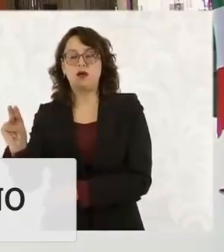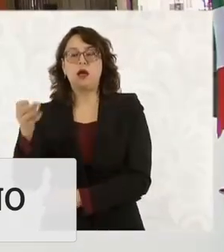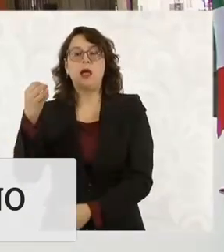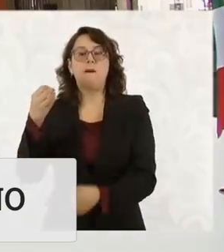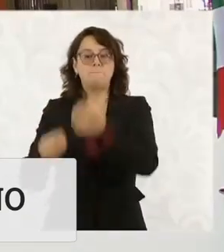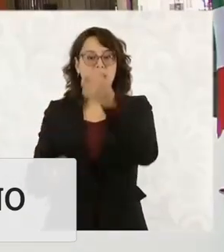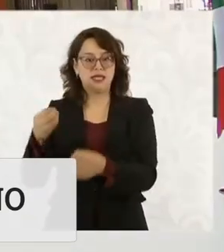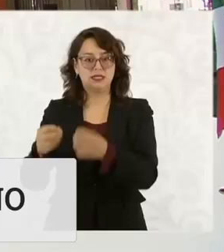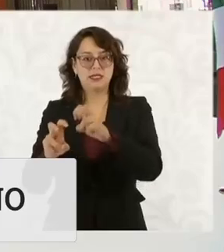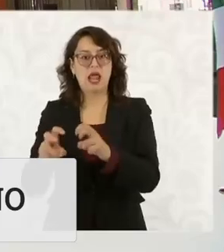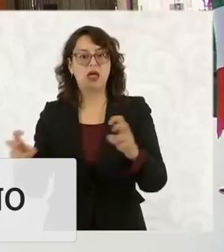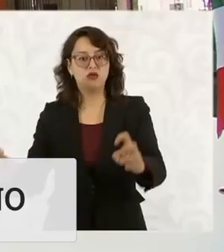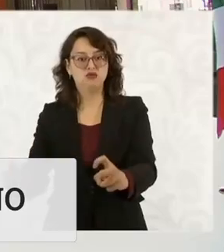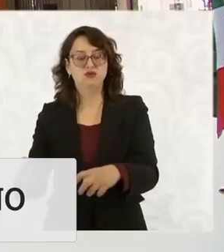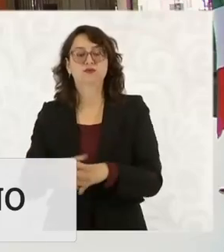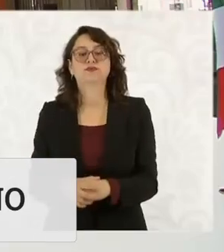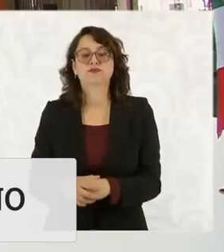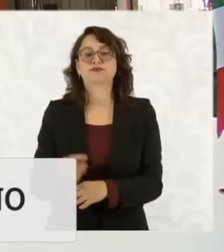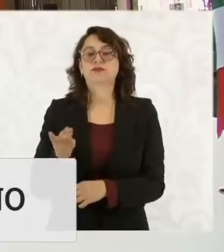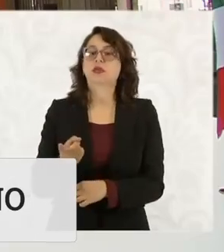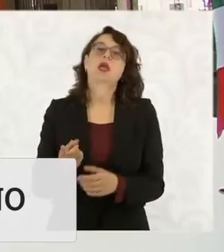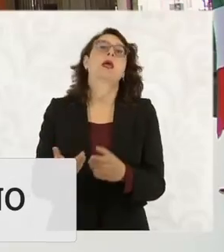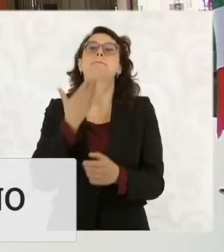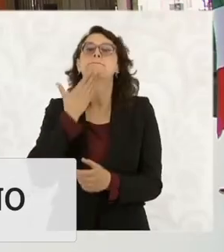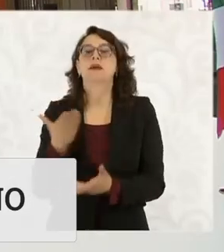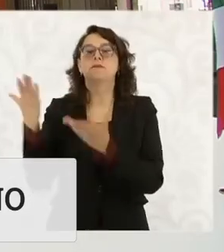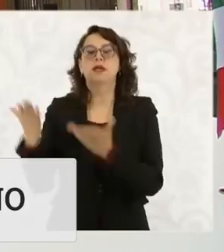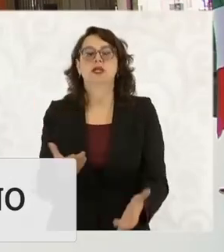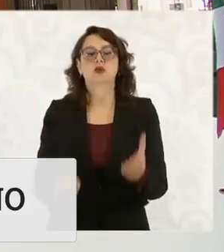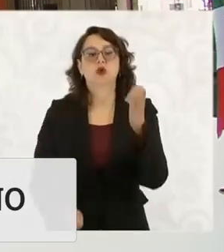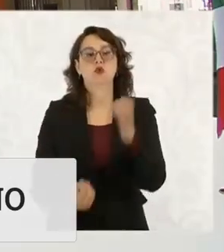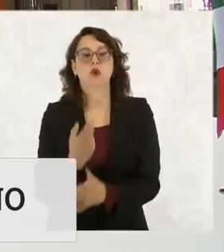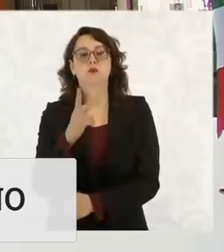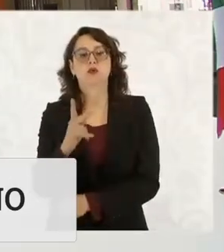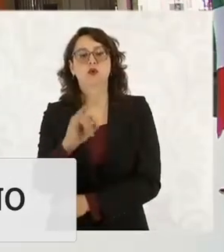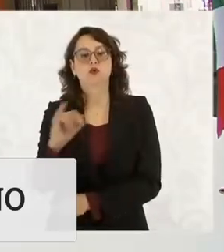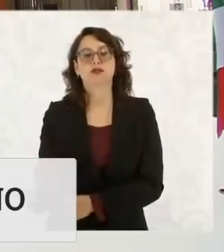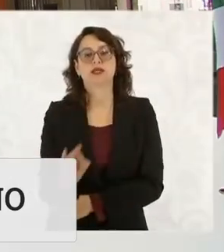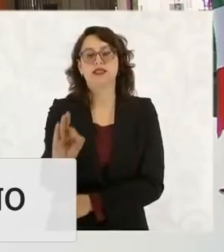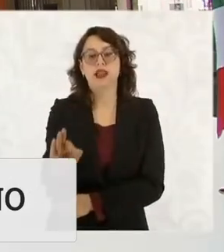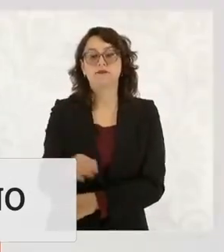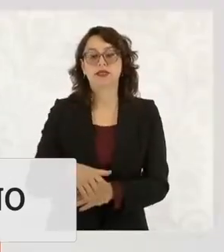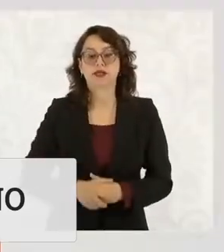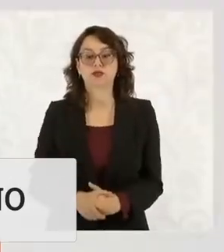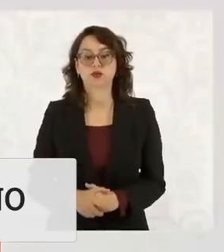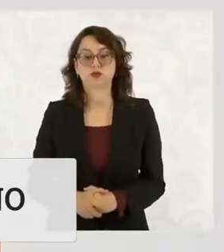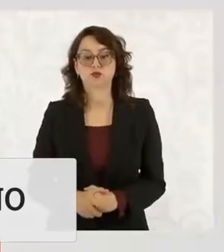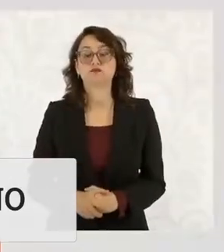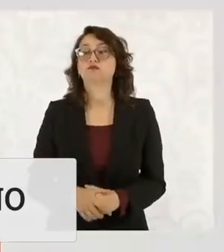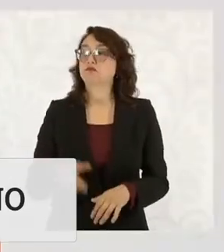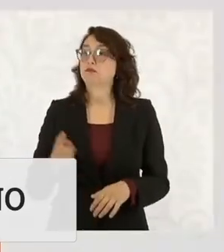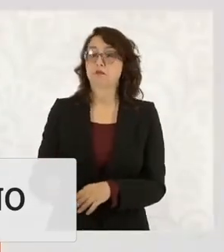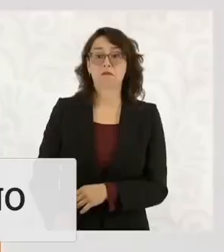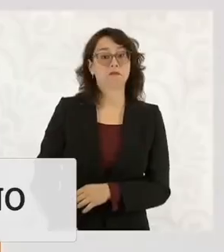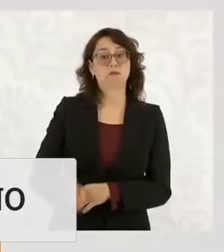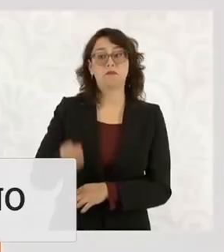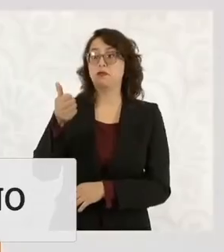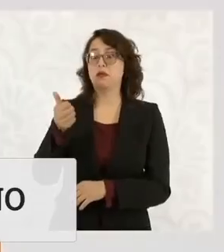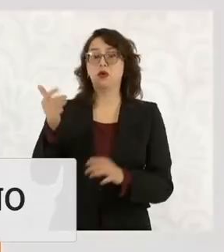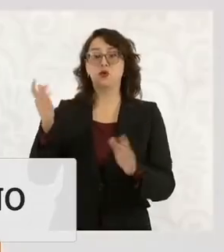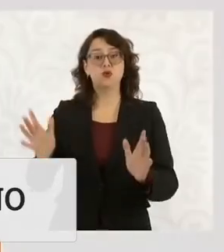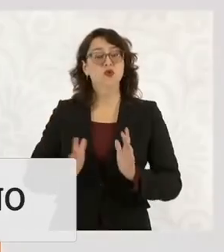magistrados y jueces. Bienvenido el nuevo Poder Judicial. Un hecho inédito y